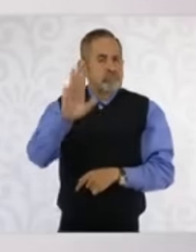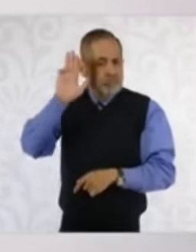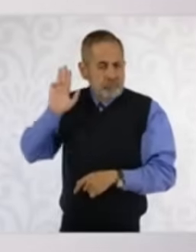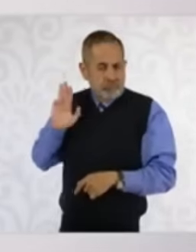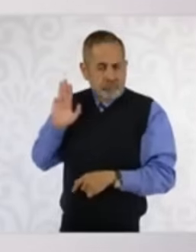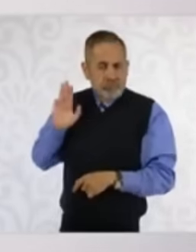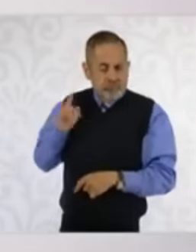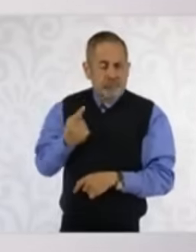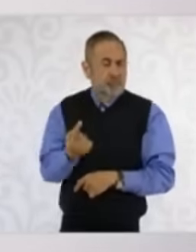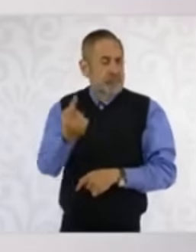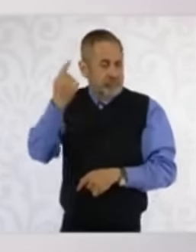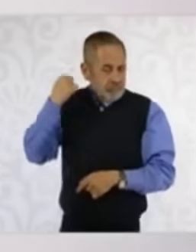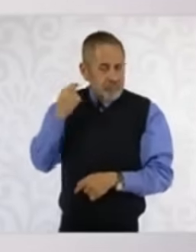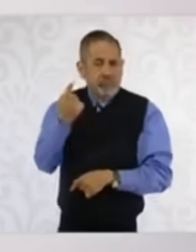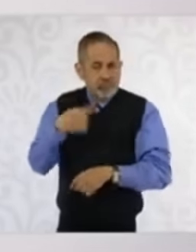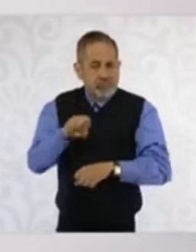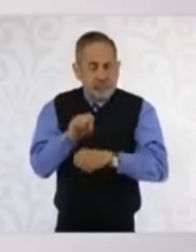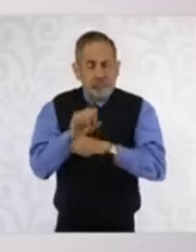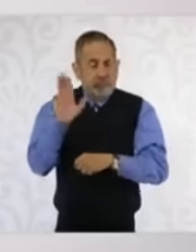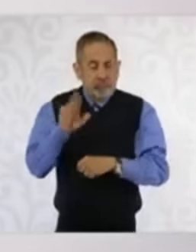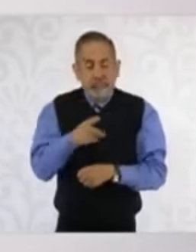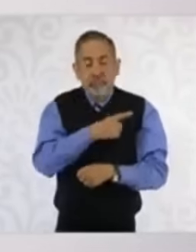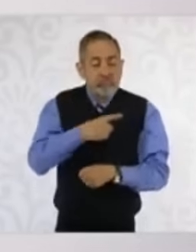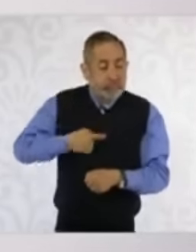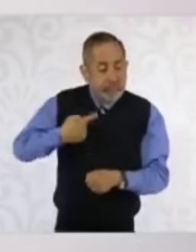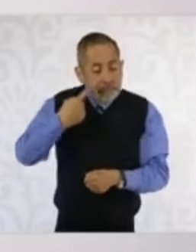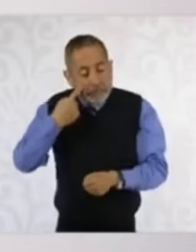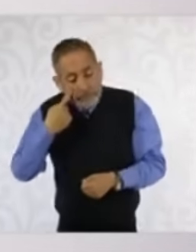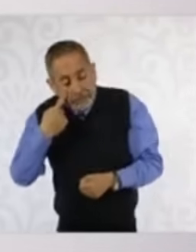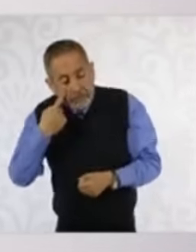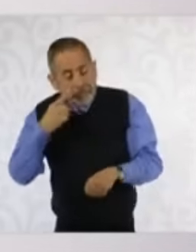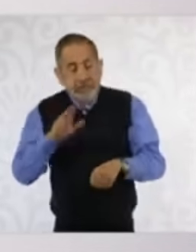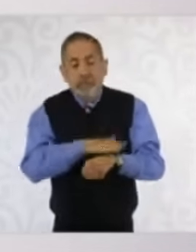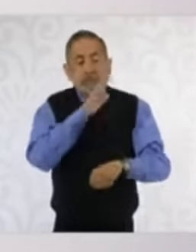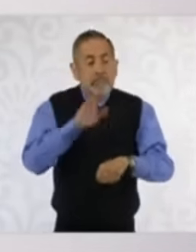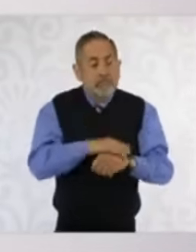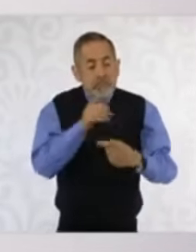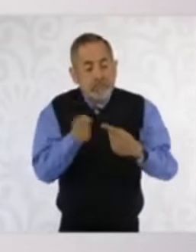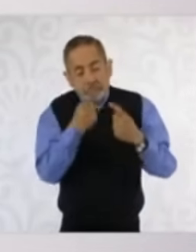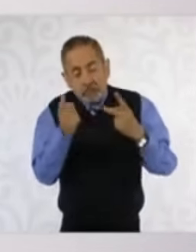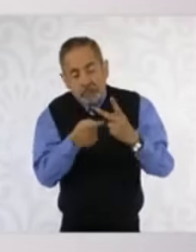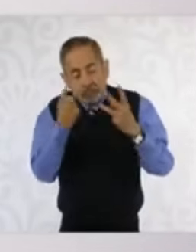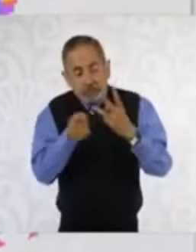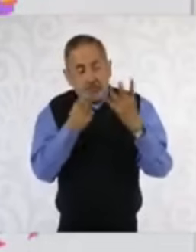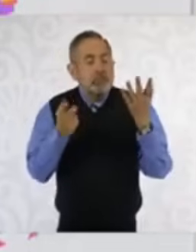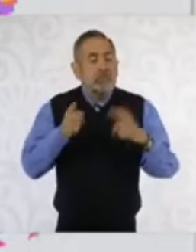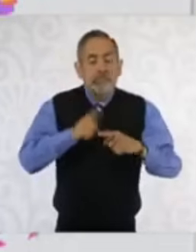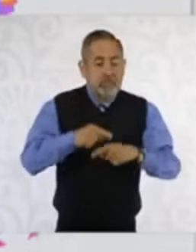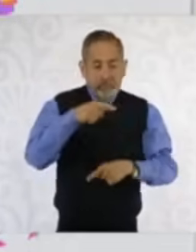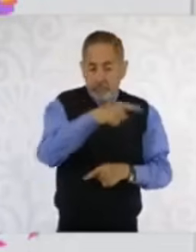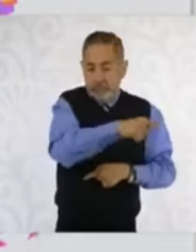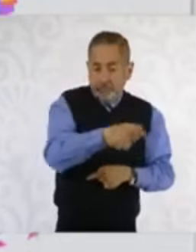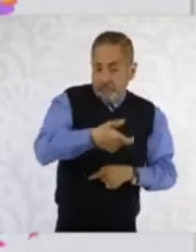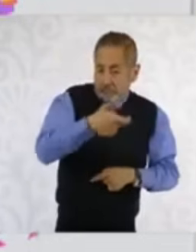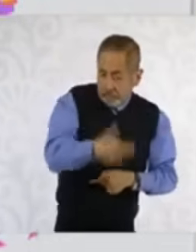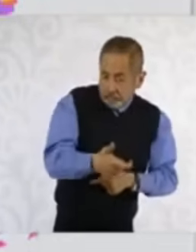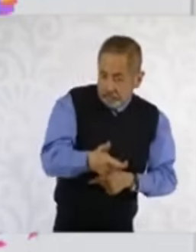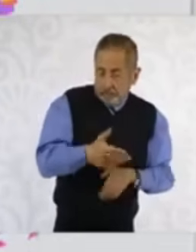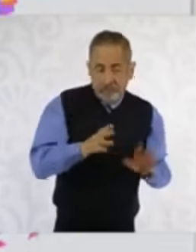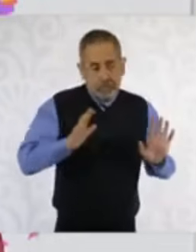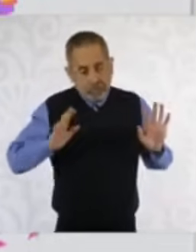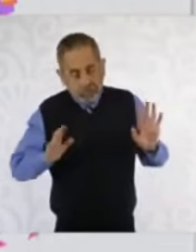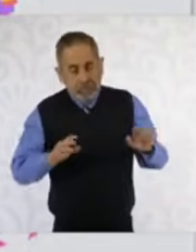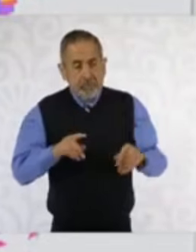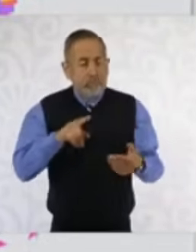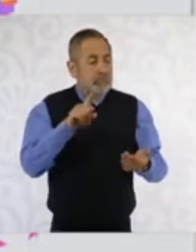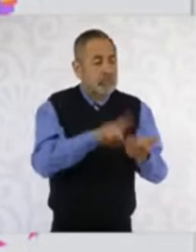los 16.777 pesos, al menos en este 2024. Porque esta cantidad también se va a modificar y ajustar para el